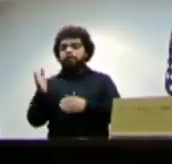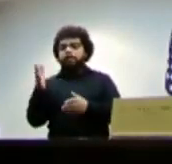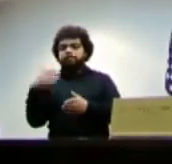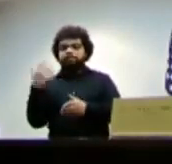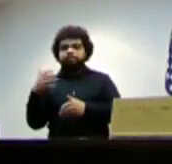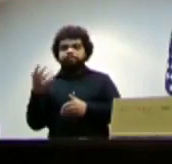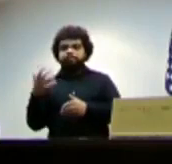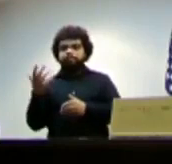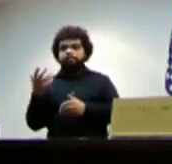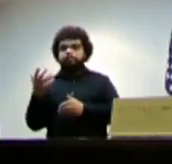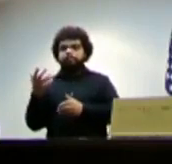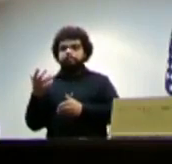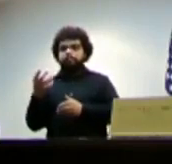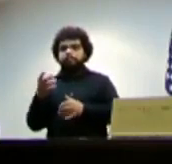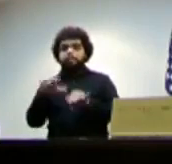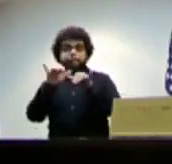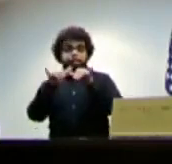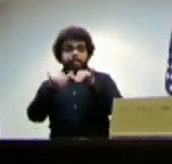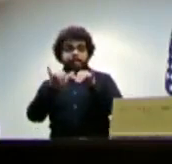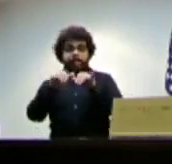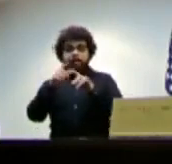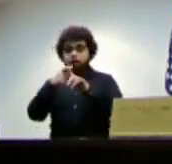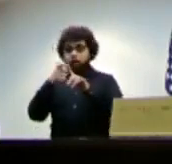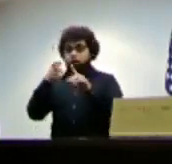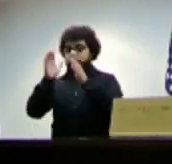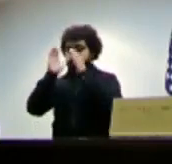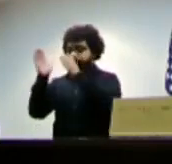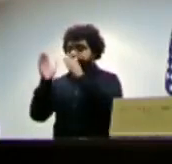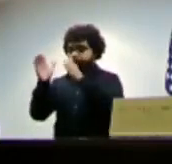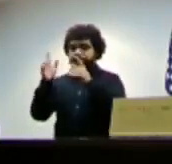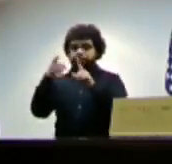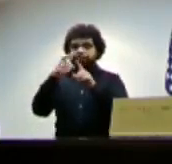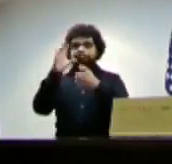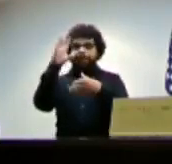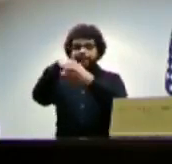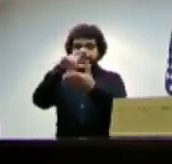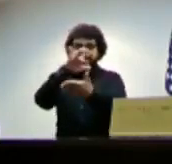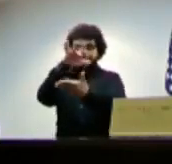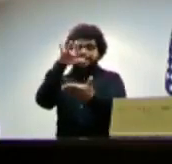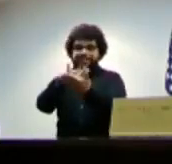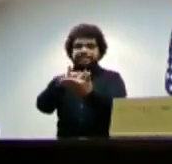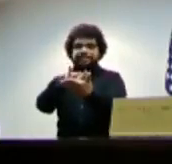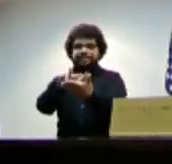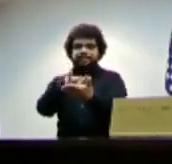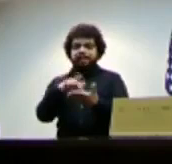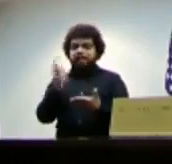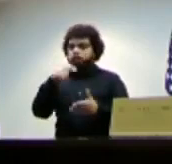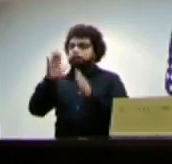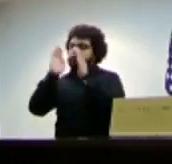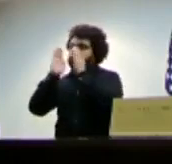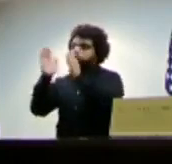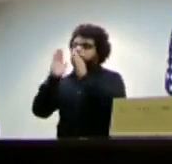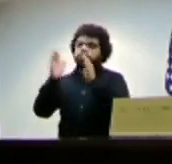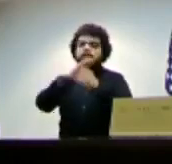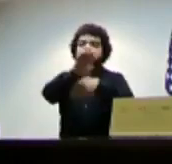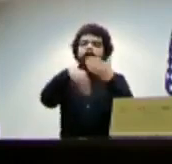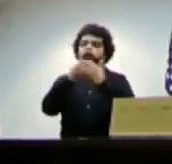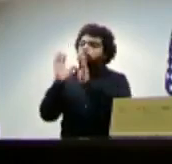pasé a ser ingeniero de rendimiento en la central, que es la persona que se encarga de velar la eficiencia de las unidades.